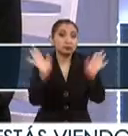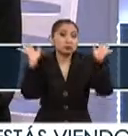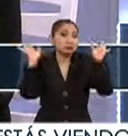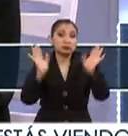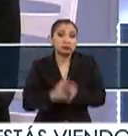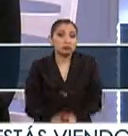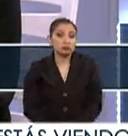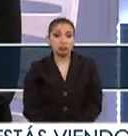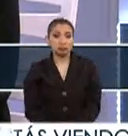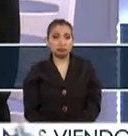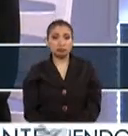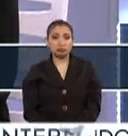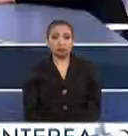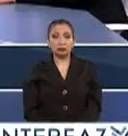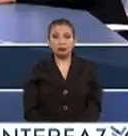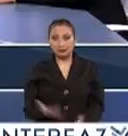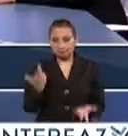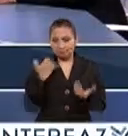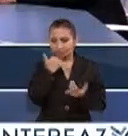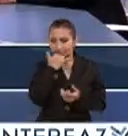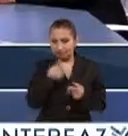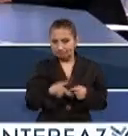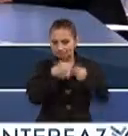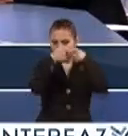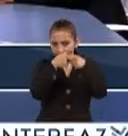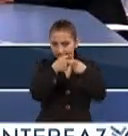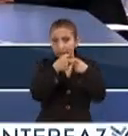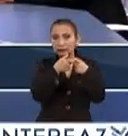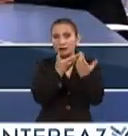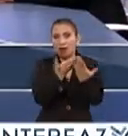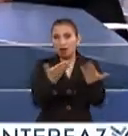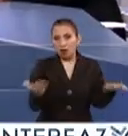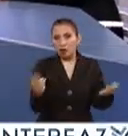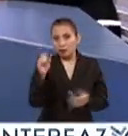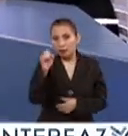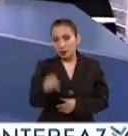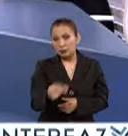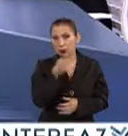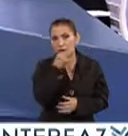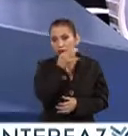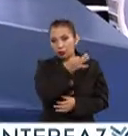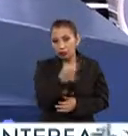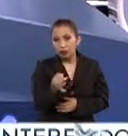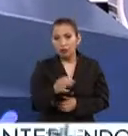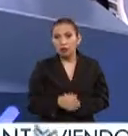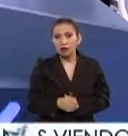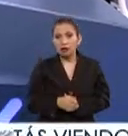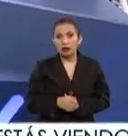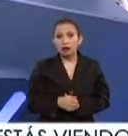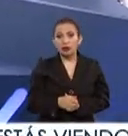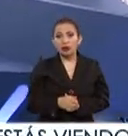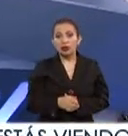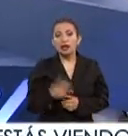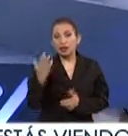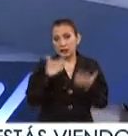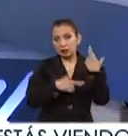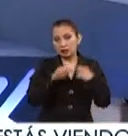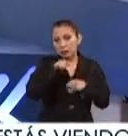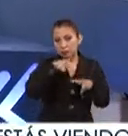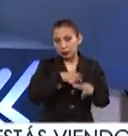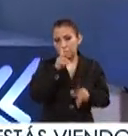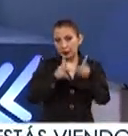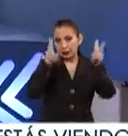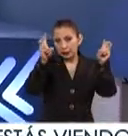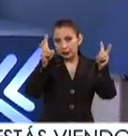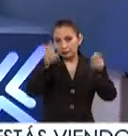coincidencia, ¿no? Doctora, permítame hacer una breve pausa, tenemos que ir forzosamente a unos anuncios, a unos comerciales. Vamos y regresamos y seguimos